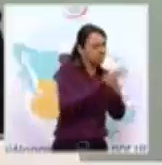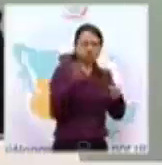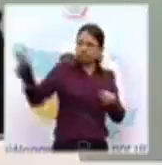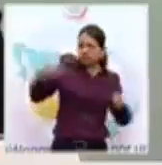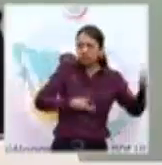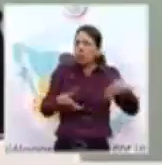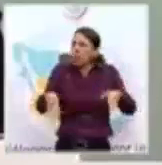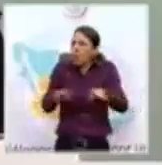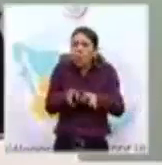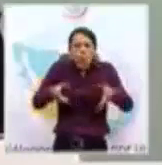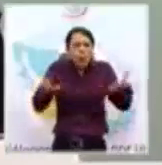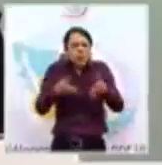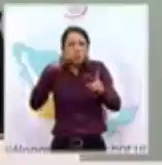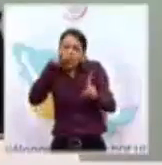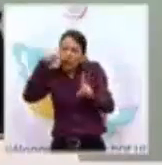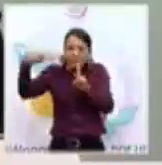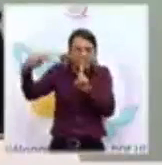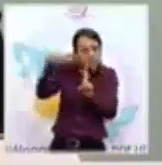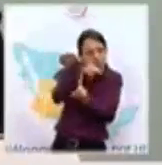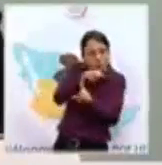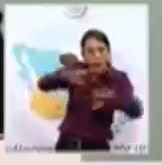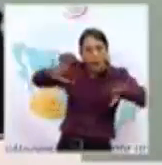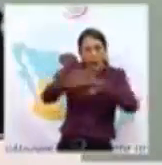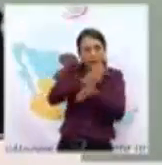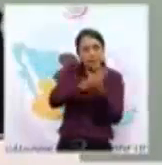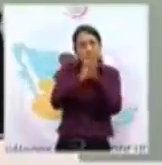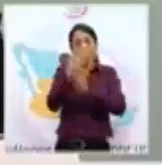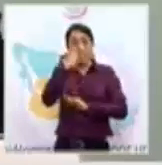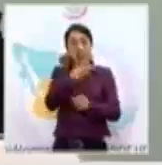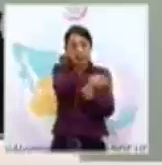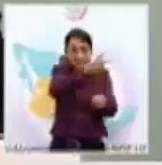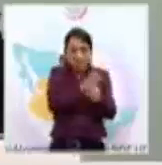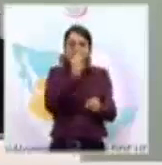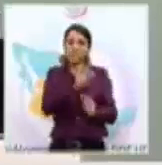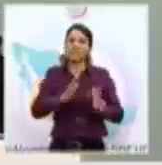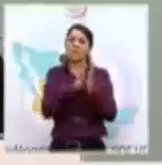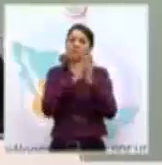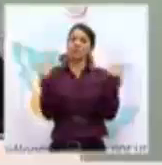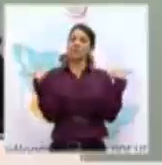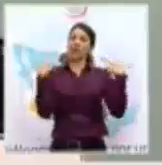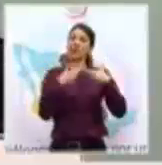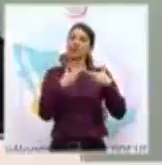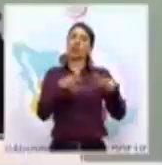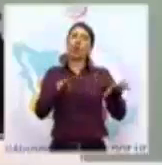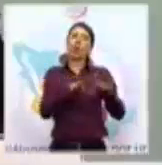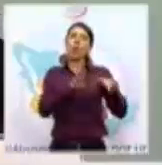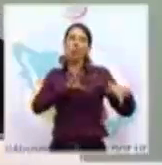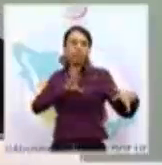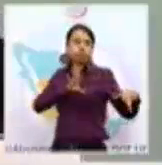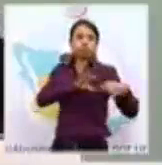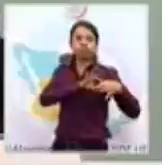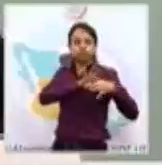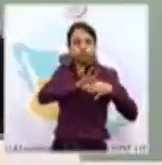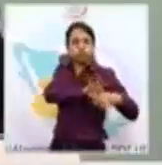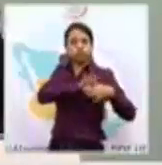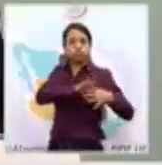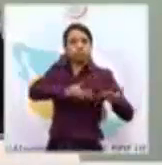que nos permite que los maestros sean aliados en esta reforma, en este proceso. Si no tenemos eso, esto va a fracasar.